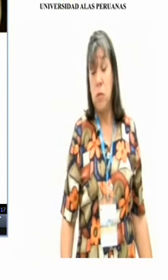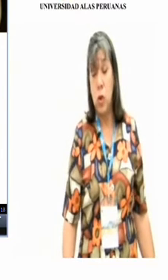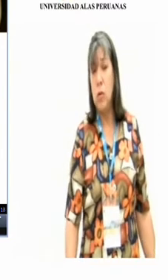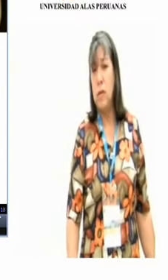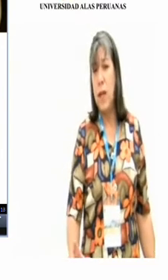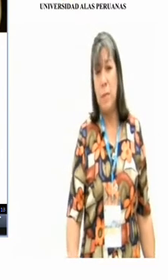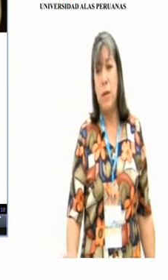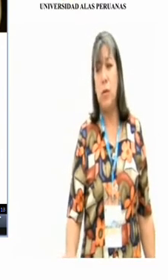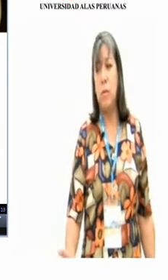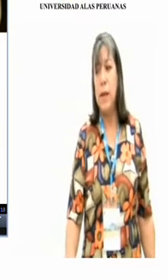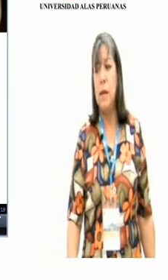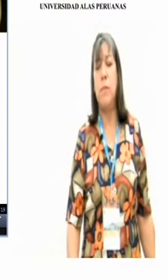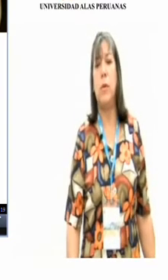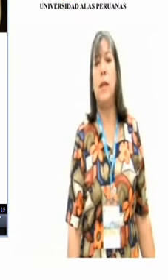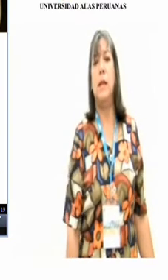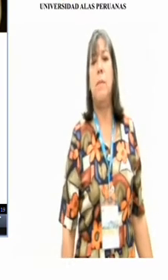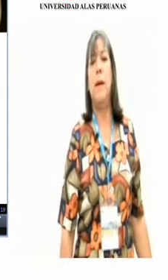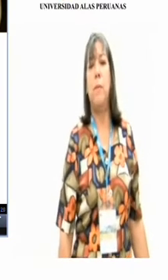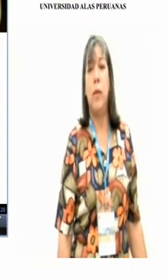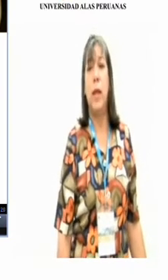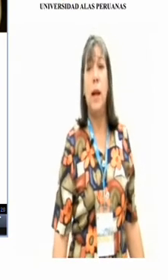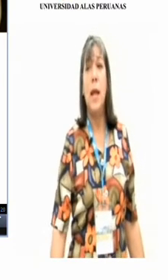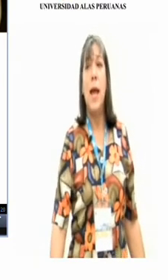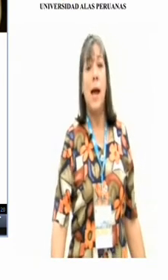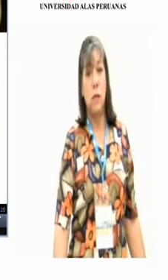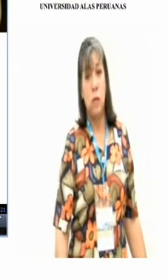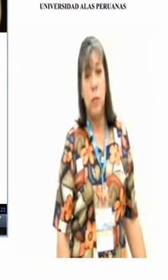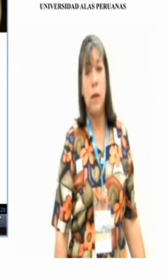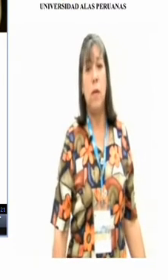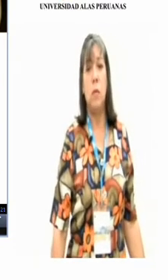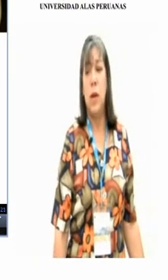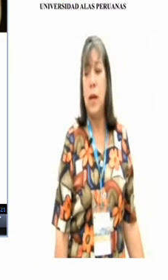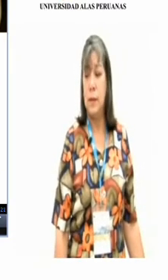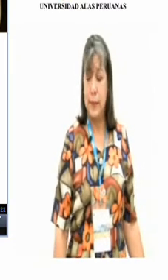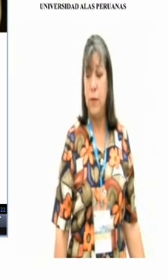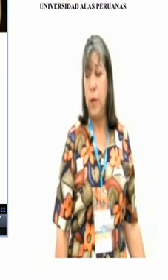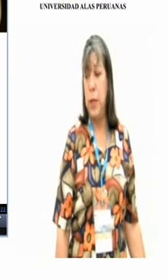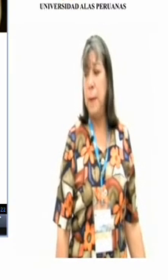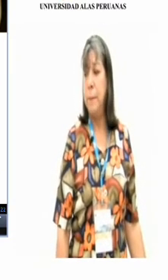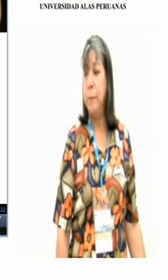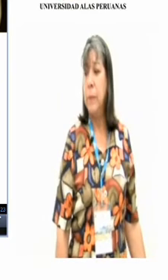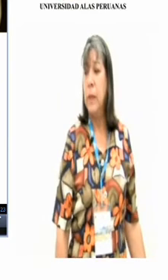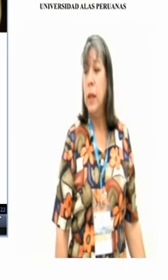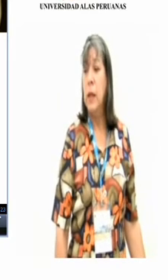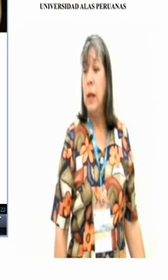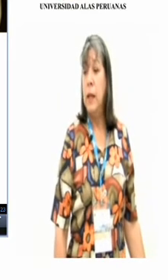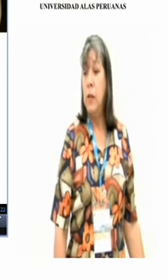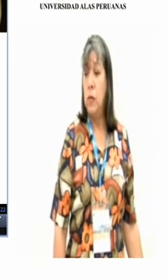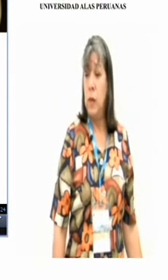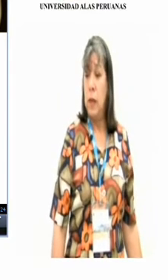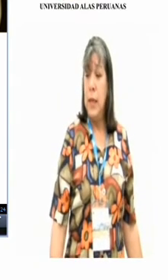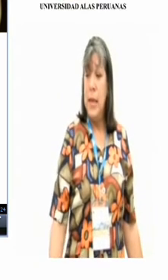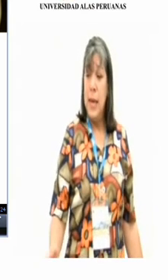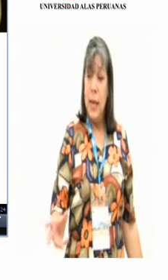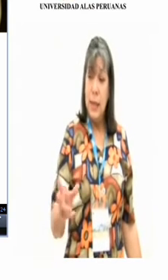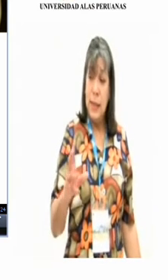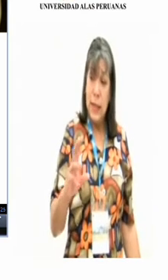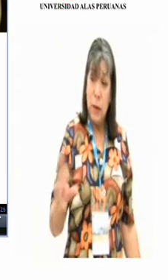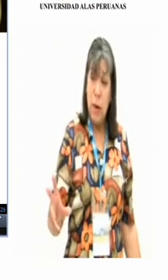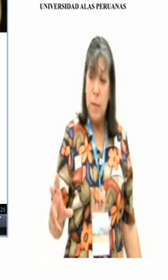humano? Dos elementos bien importantes para poder asumir una teoría.